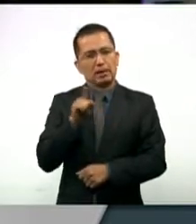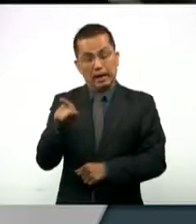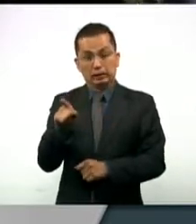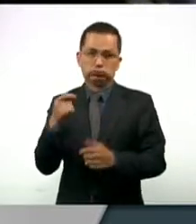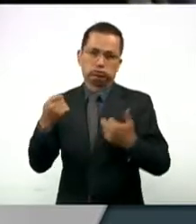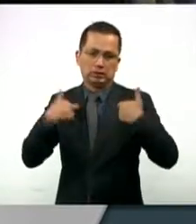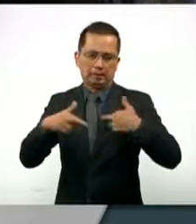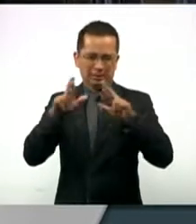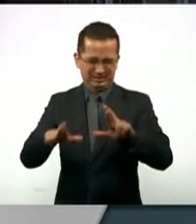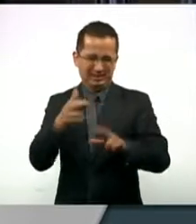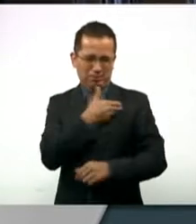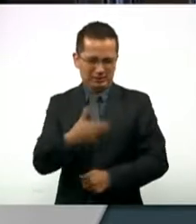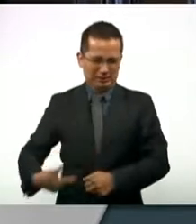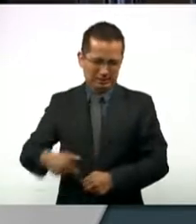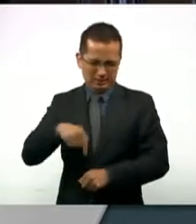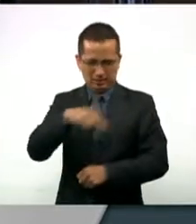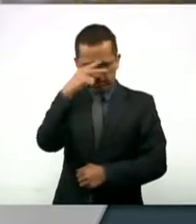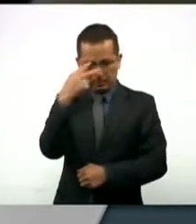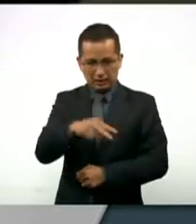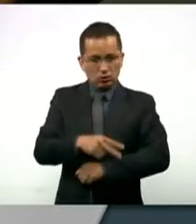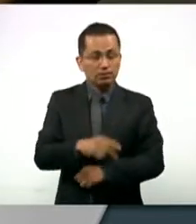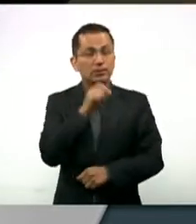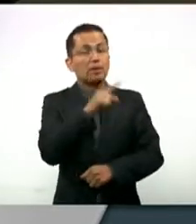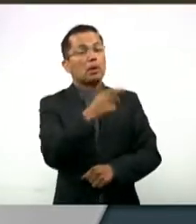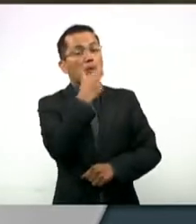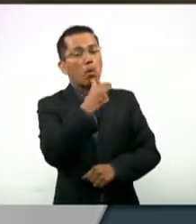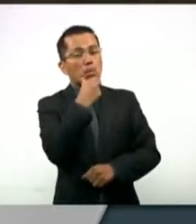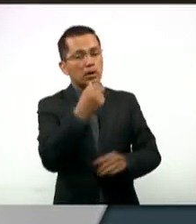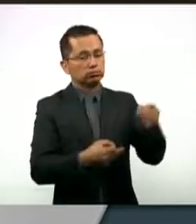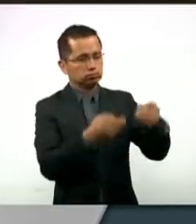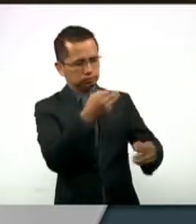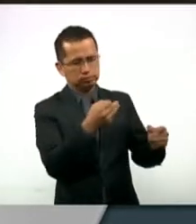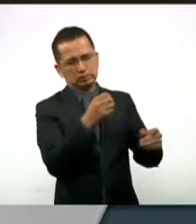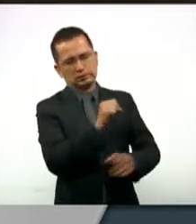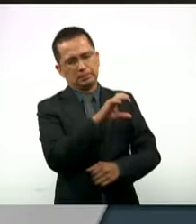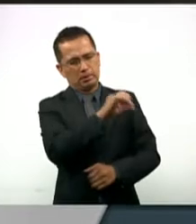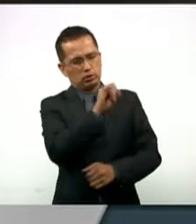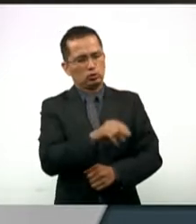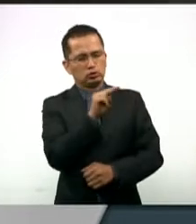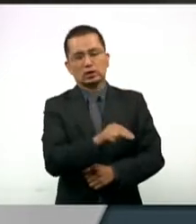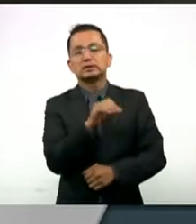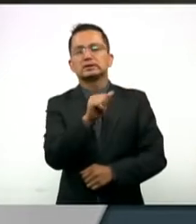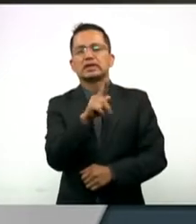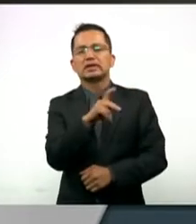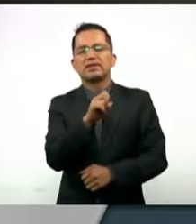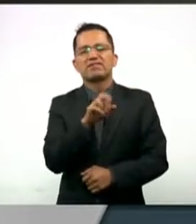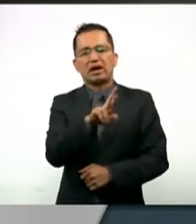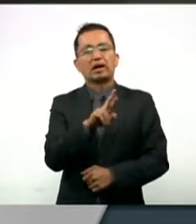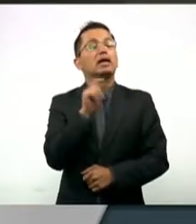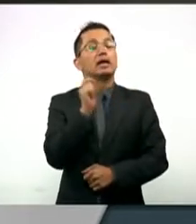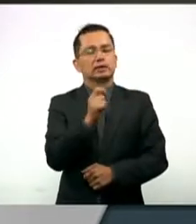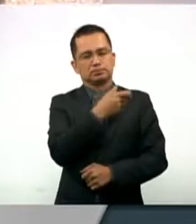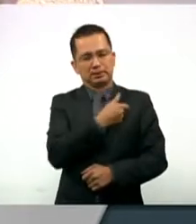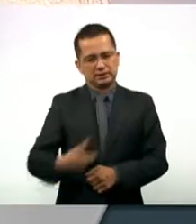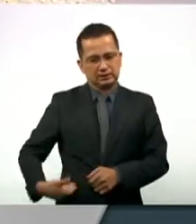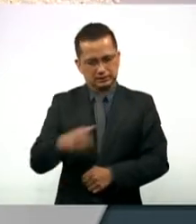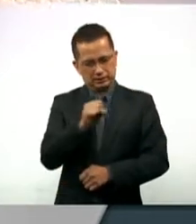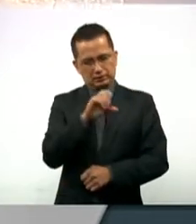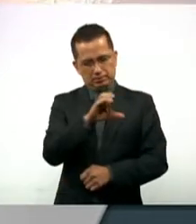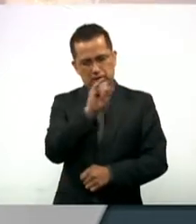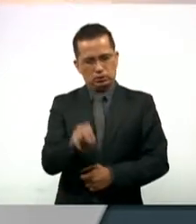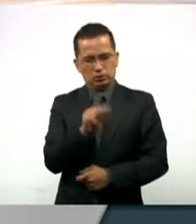la república asimismo el ministro arturo saldívar lelo de larrea presidente de la suprema corte de justicia de la nación